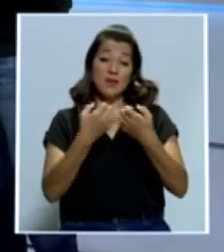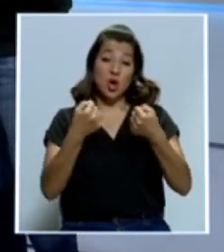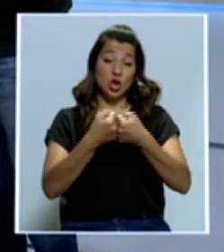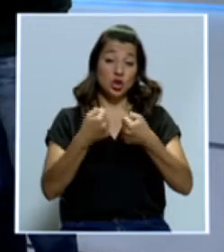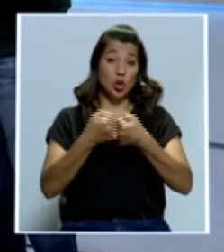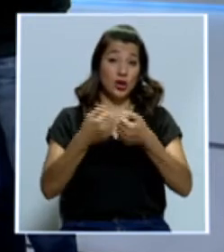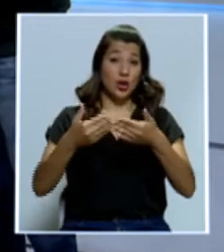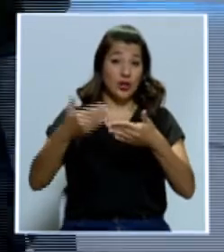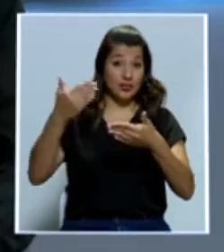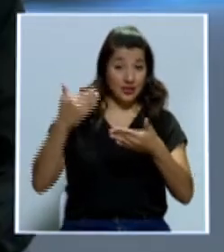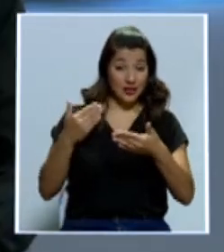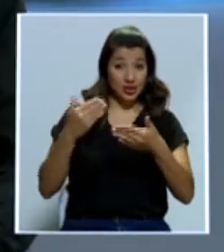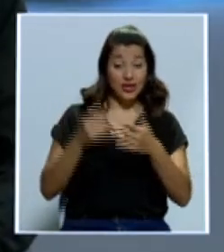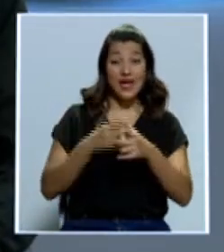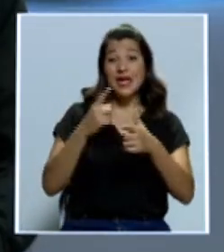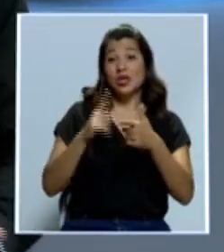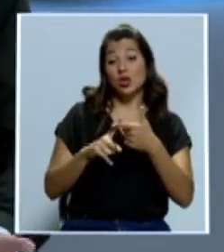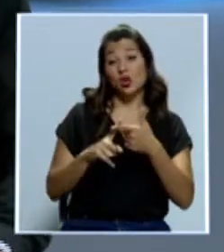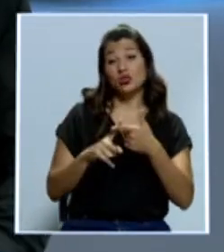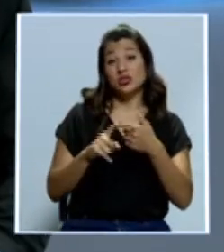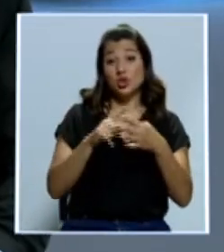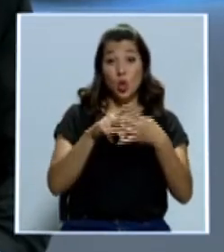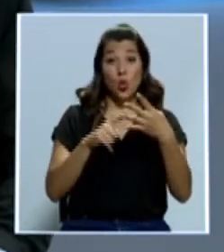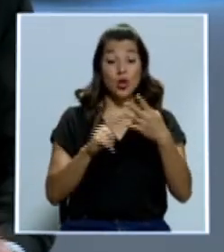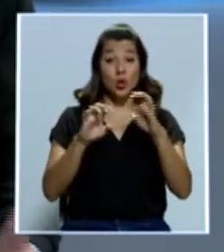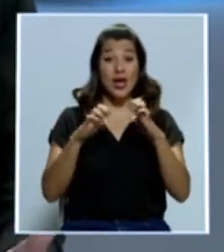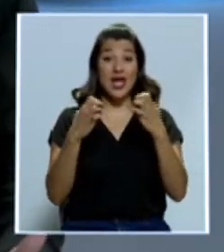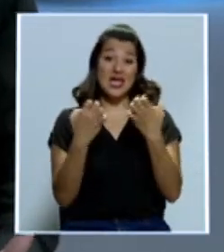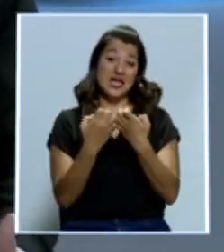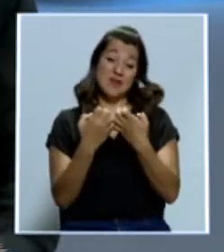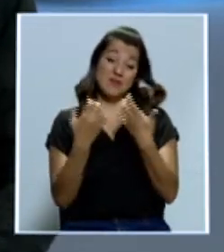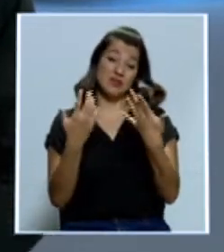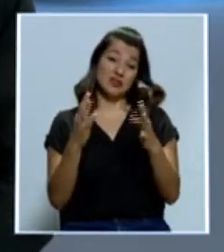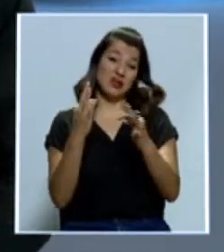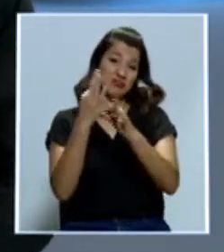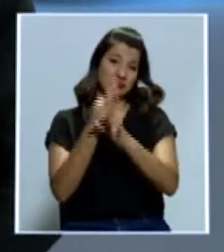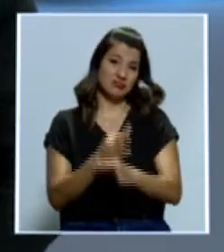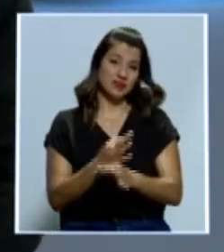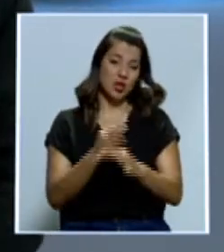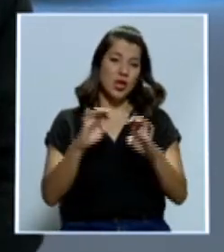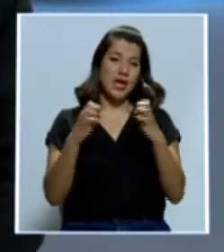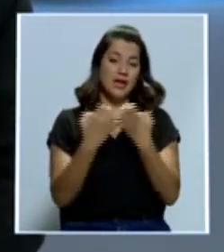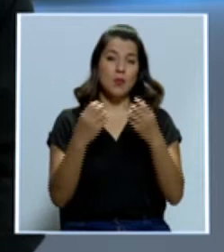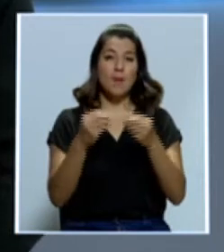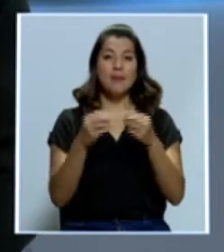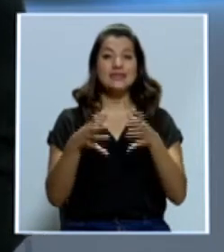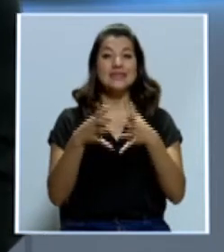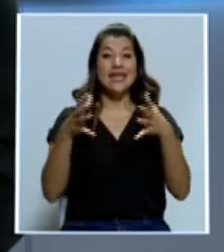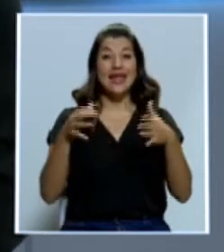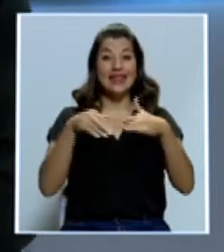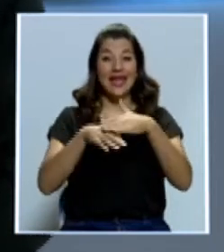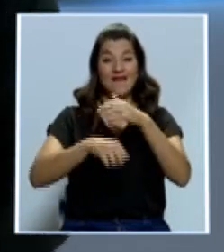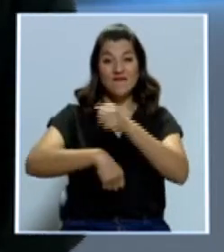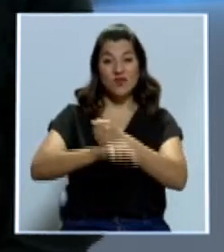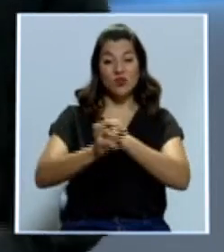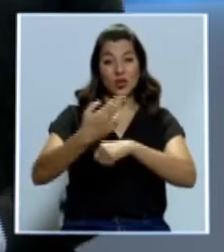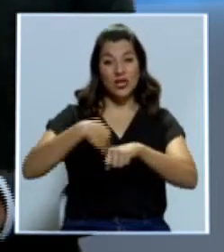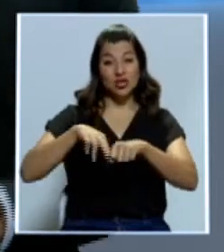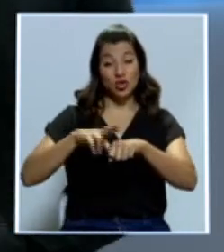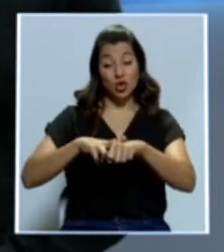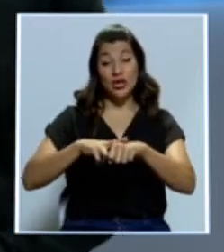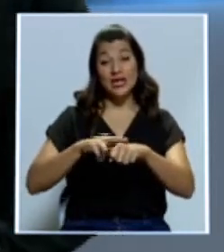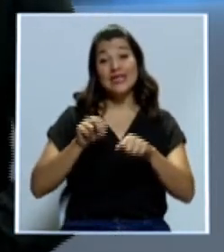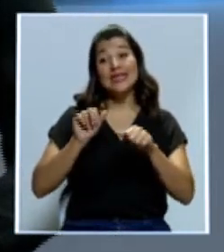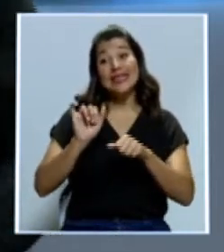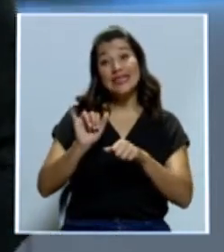que son los 4 equipos tradicionales, grandes del fútbol nacional, que bueno, pues siguen marcando la pauta y sobre eso